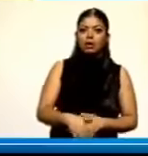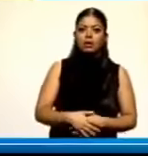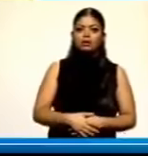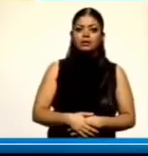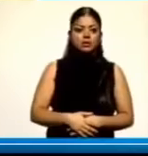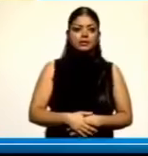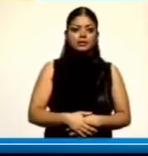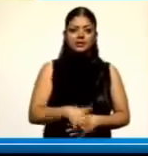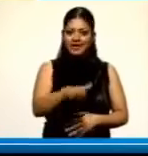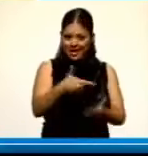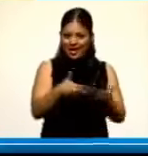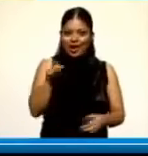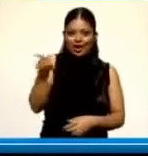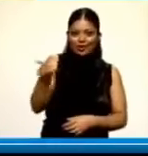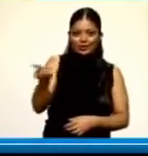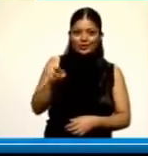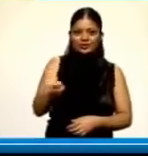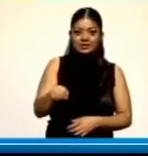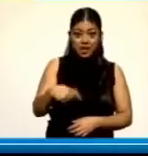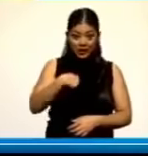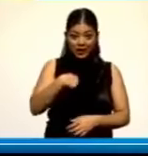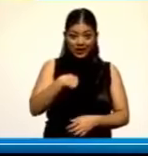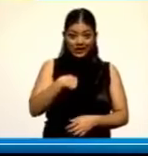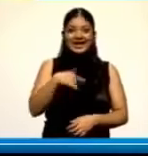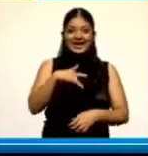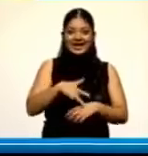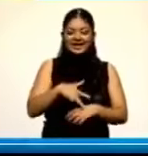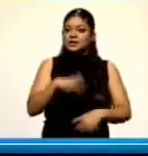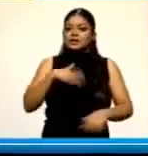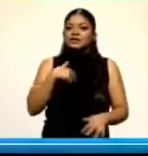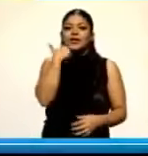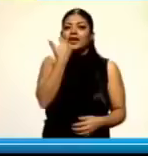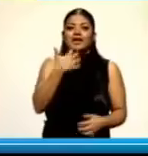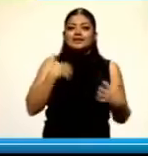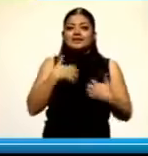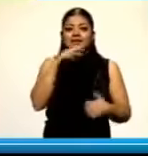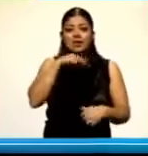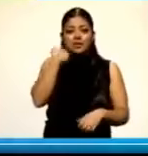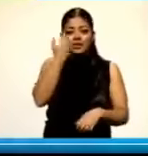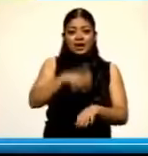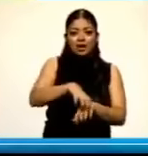va! ¡Oh, ahora es tu turno, Foss! ¡Es mi turno! ¡No puedo esperar para ver qué es!